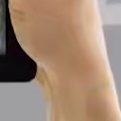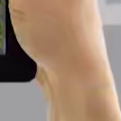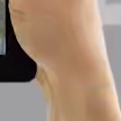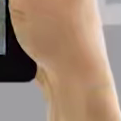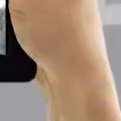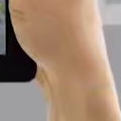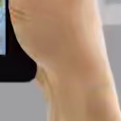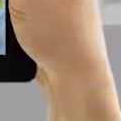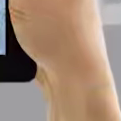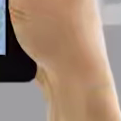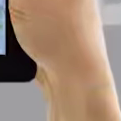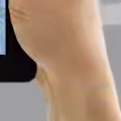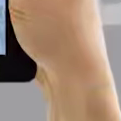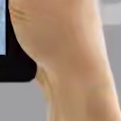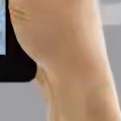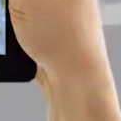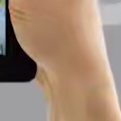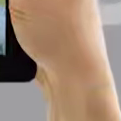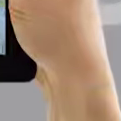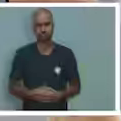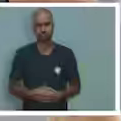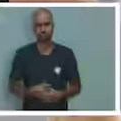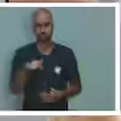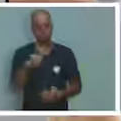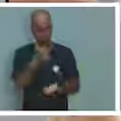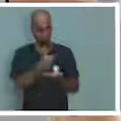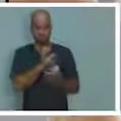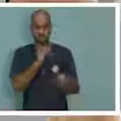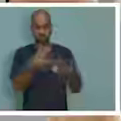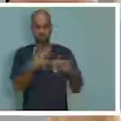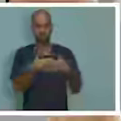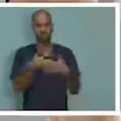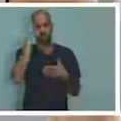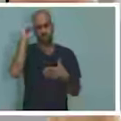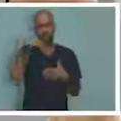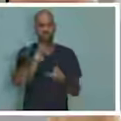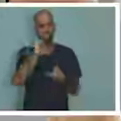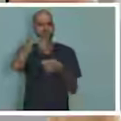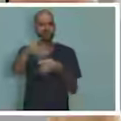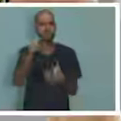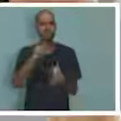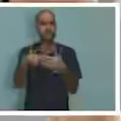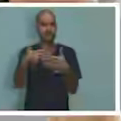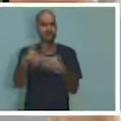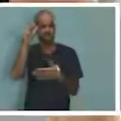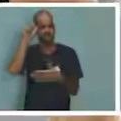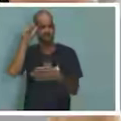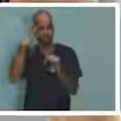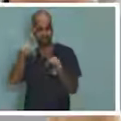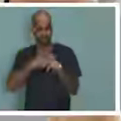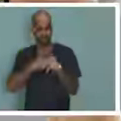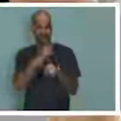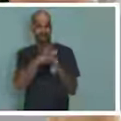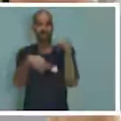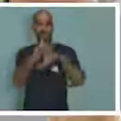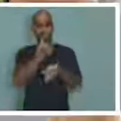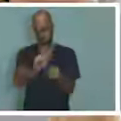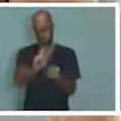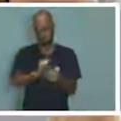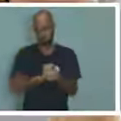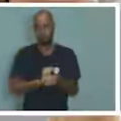La empresa Genética Porcina, perteneciente al Grupo Empresarial Ganadero del Ministerio de la Agricultura,